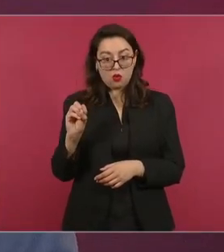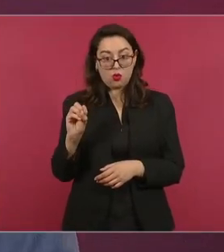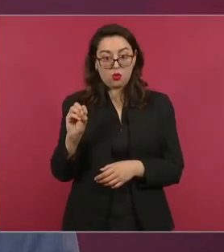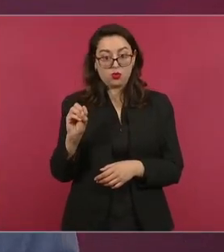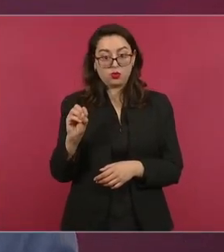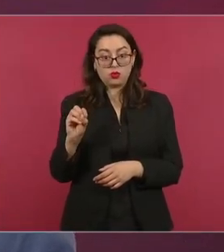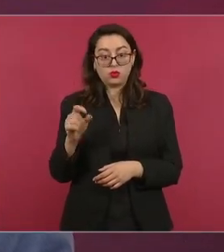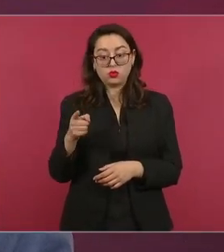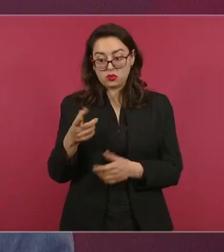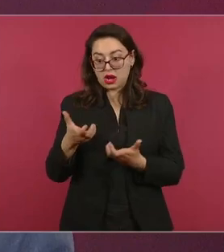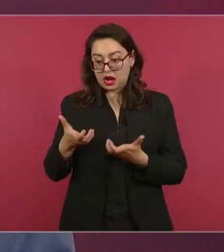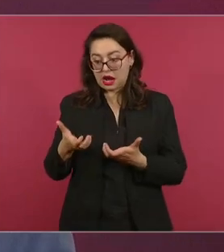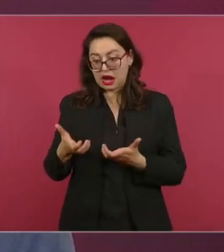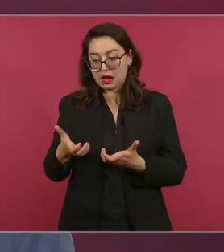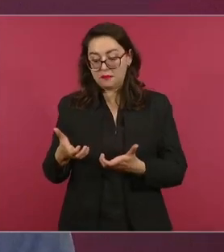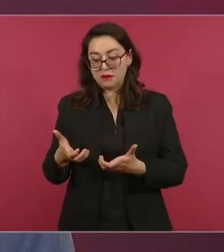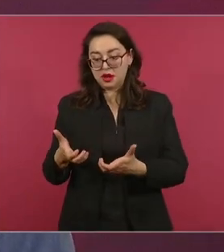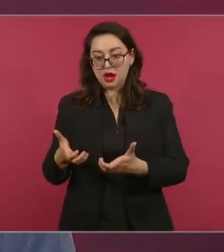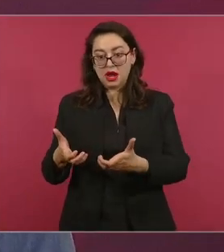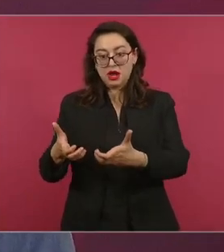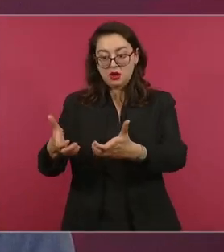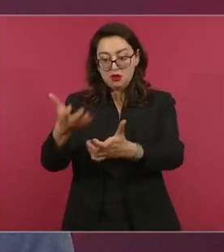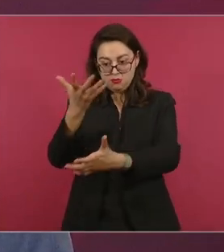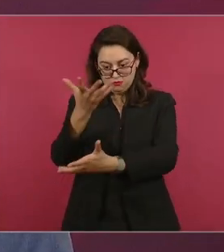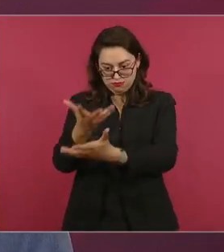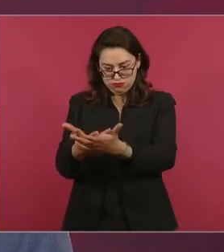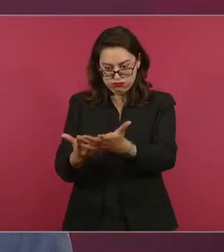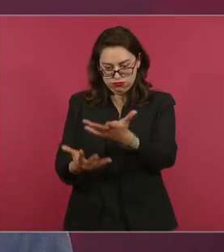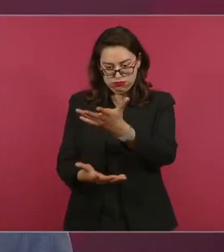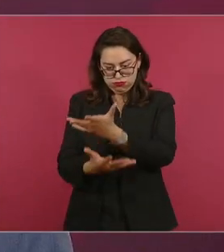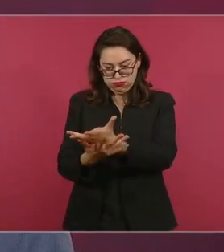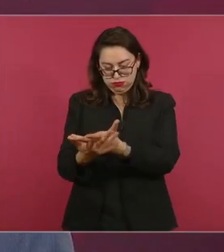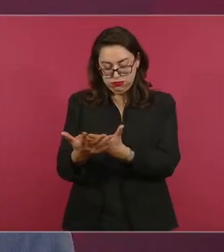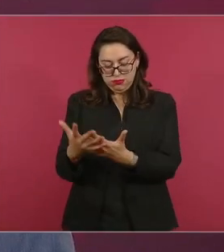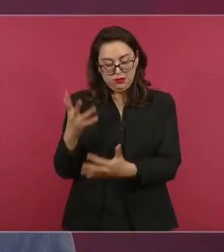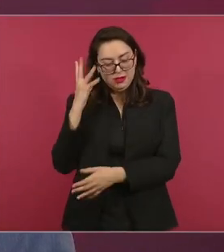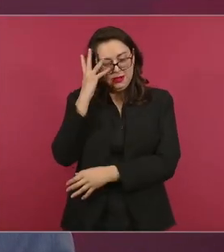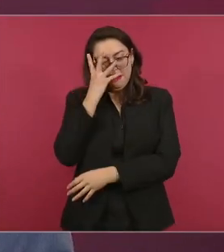en un camino que estamos haciendo artesanal,